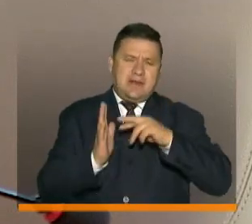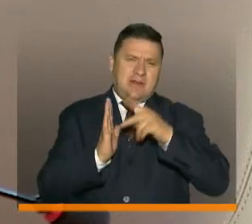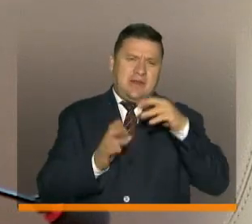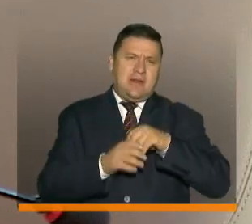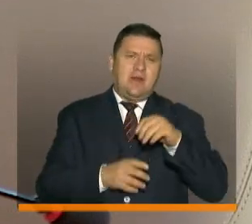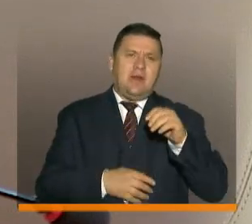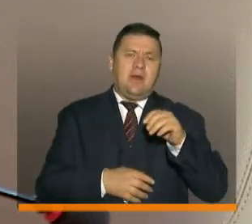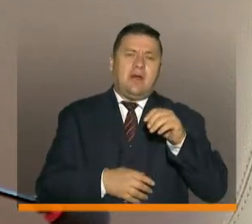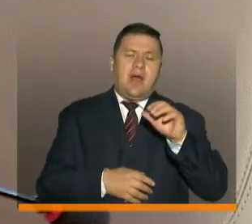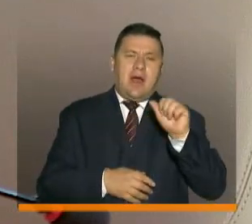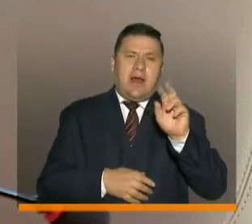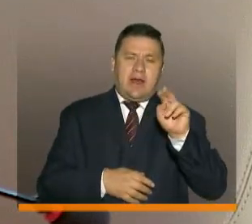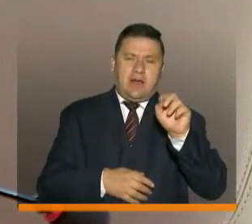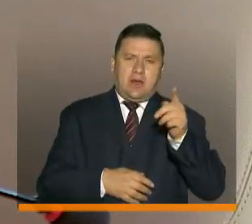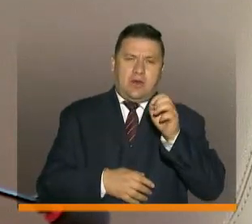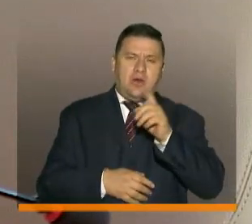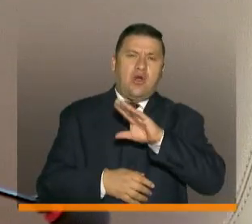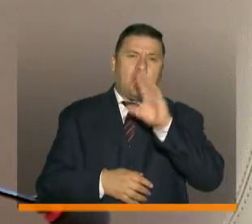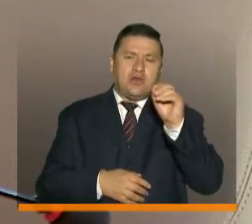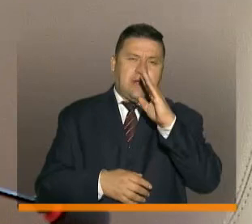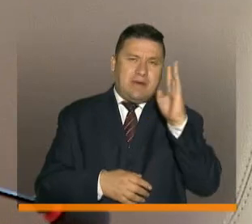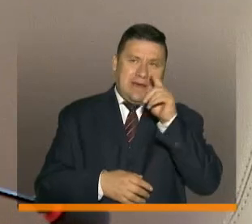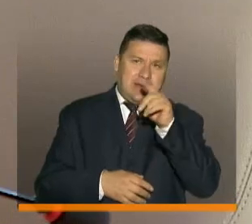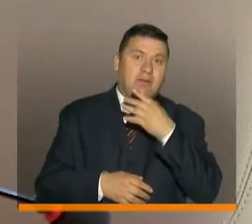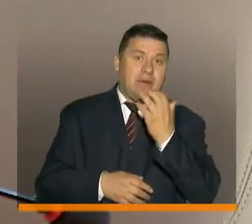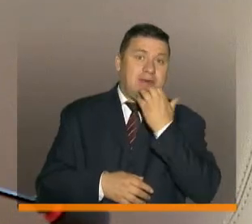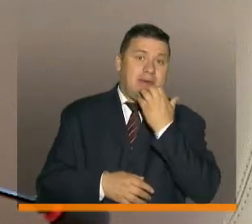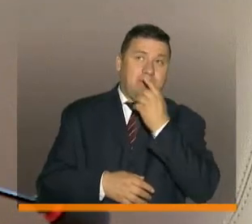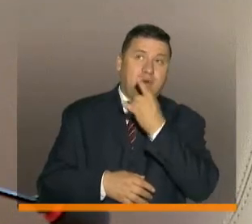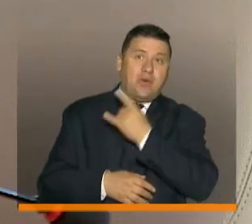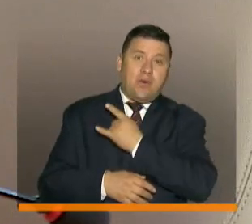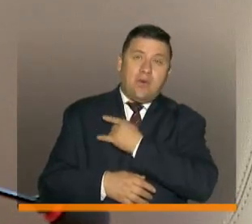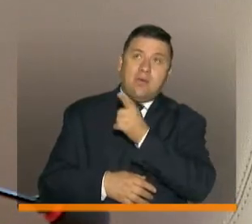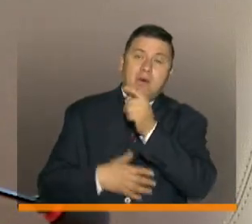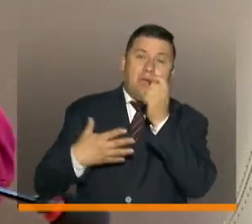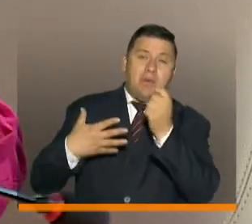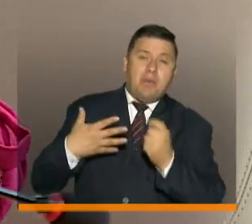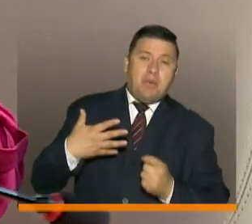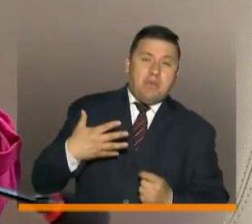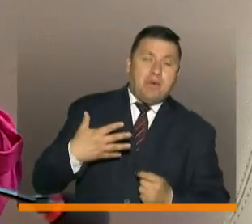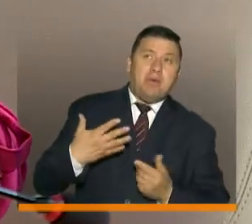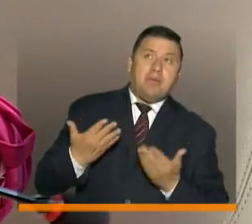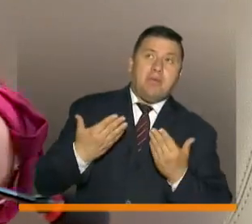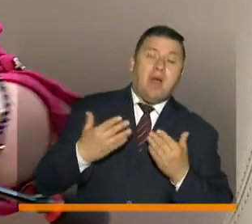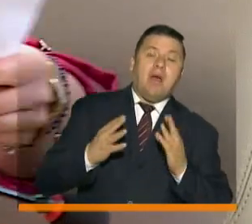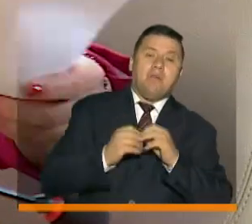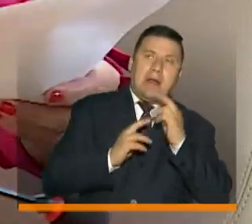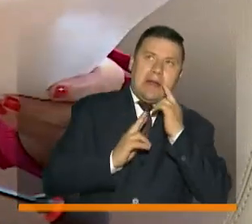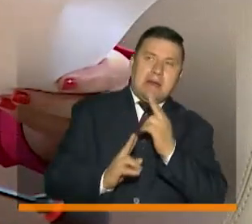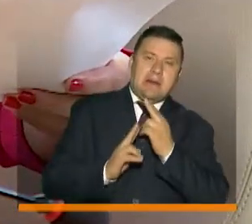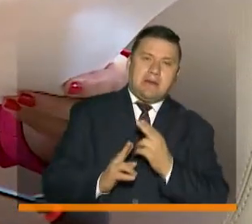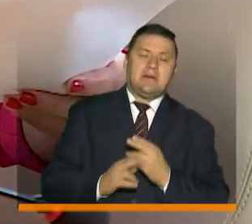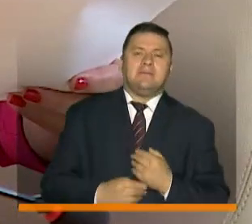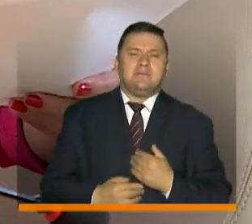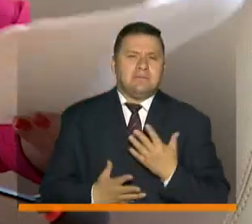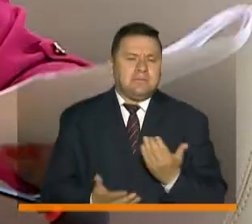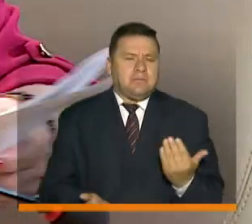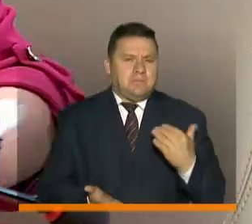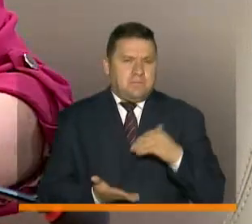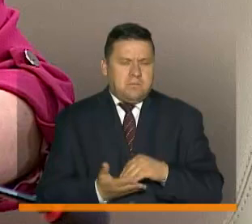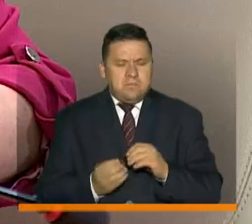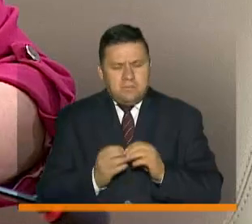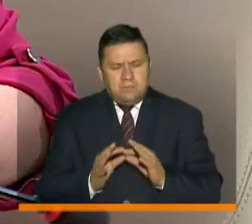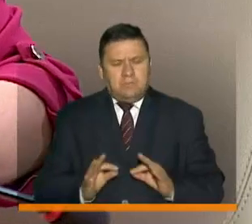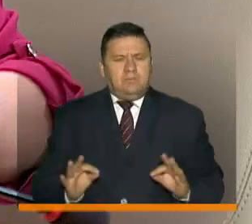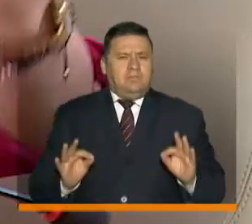Tecnología de Débora Arango y a la Universidad de la Costa en Barranquilla. Son ejemplos y seguiremos obviamente cada semana reconociéndolos. Y quisiera reiterar que lo